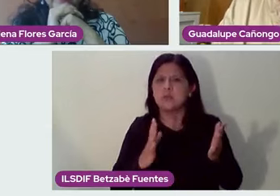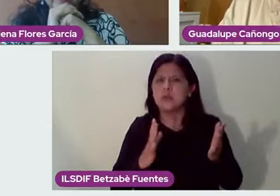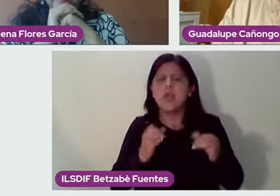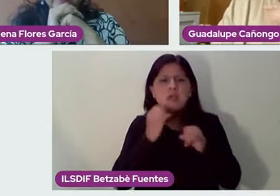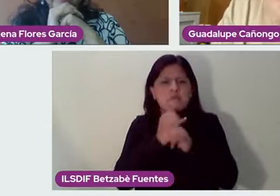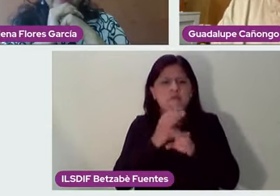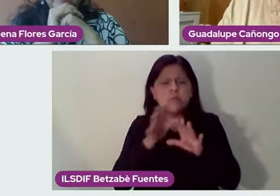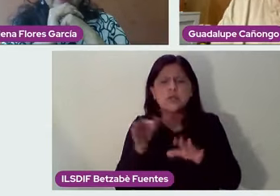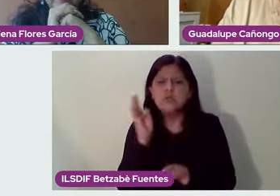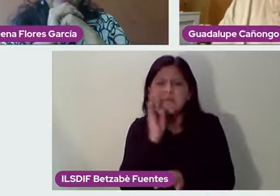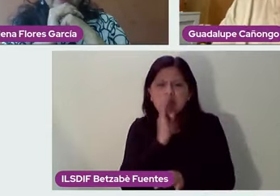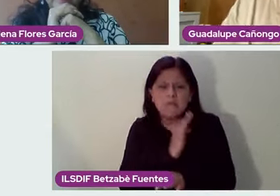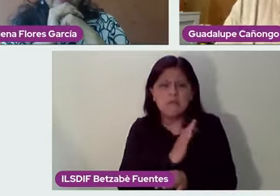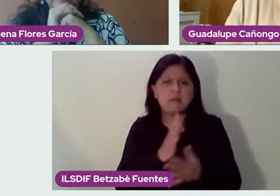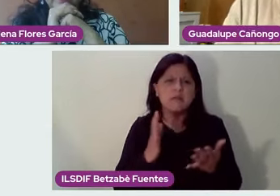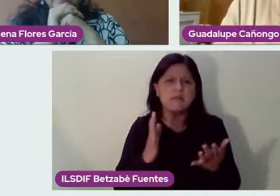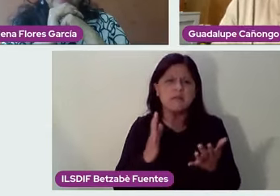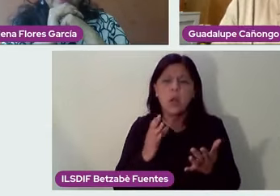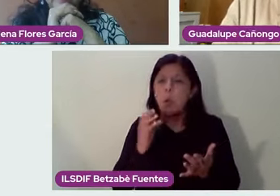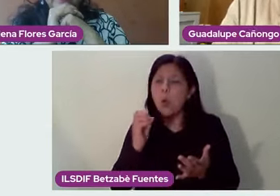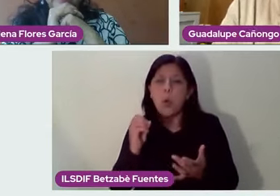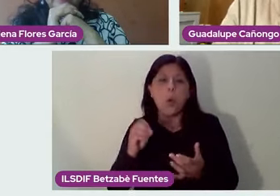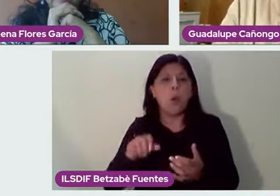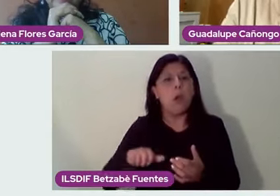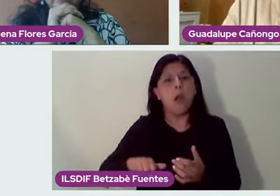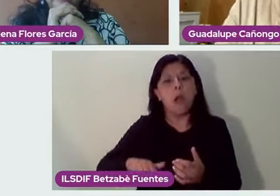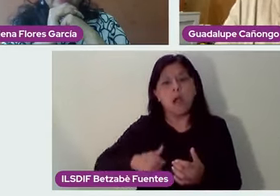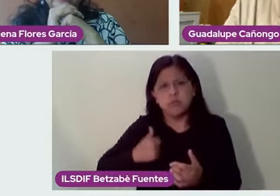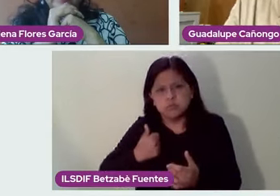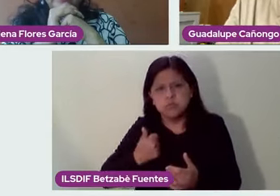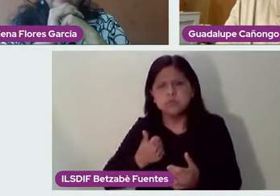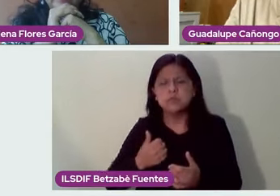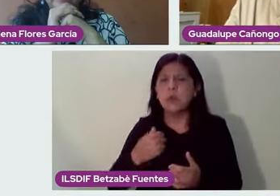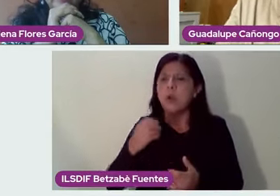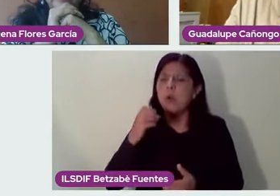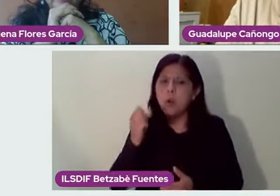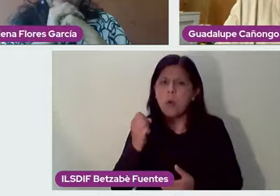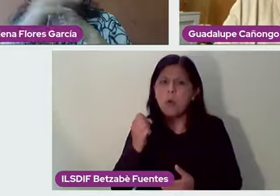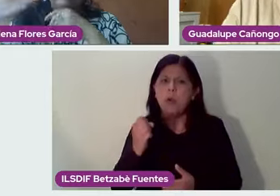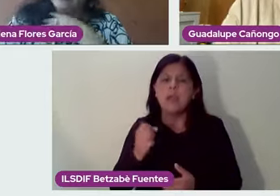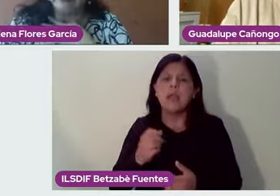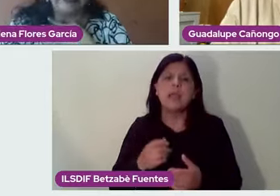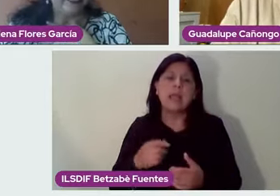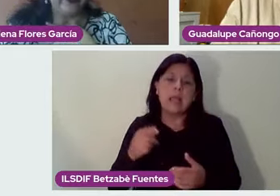como pues los abusos, la inseguridad que existe también en línea.